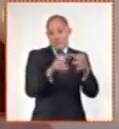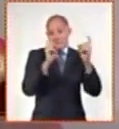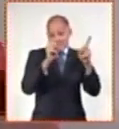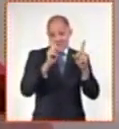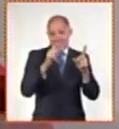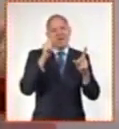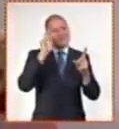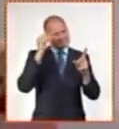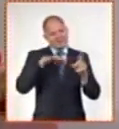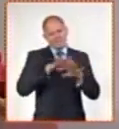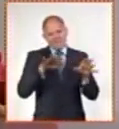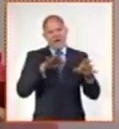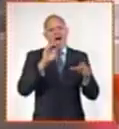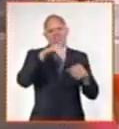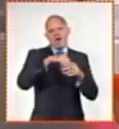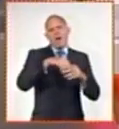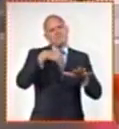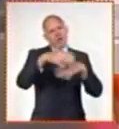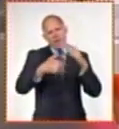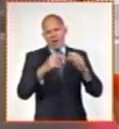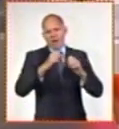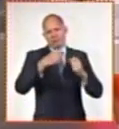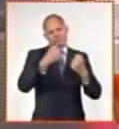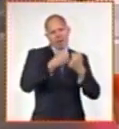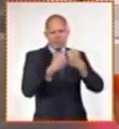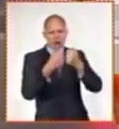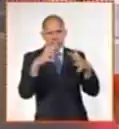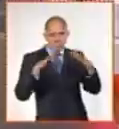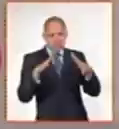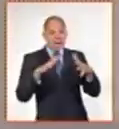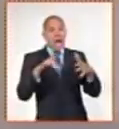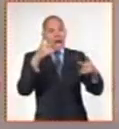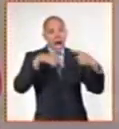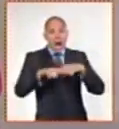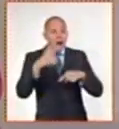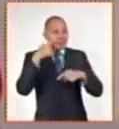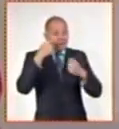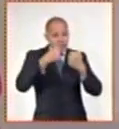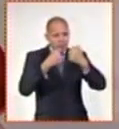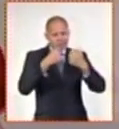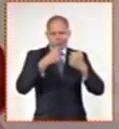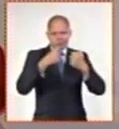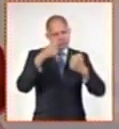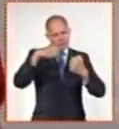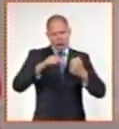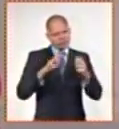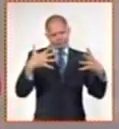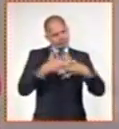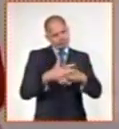peronismo y dentro del kirchnerismo también. Y fue un momento